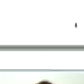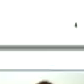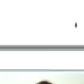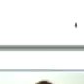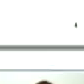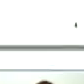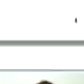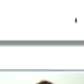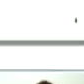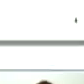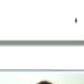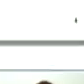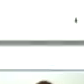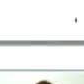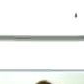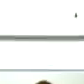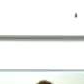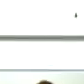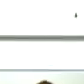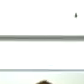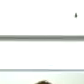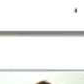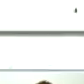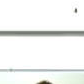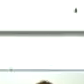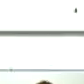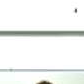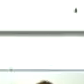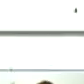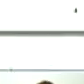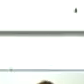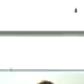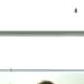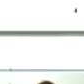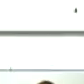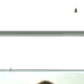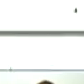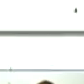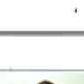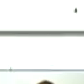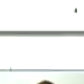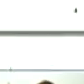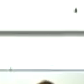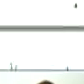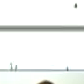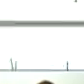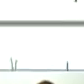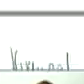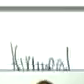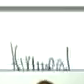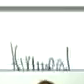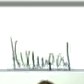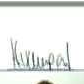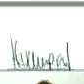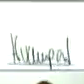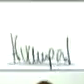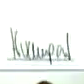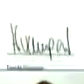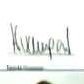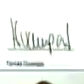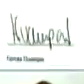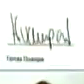aquí está el documento también lo estamos mostrando por la pantalla para las personas que nos ven por